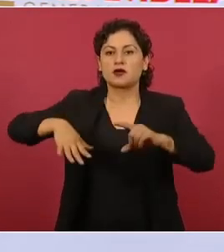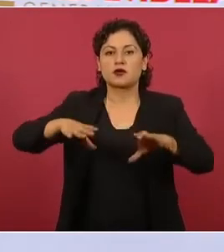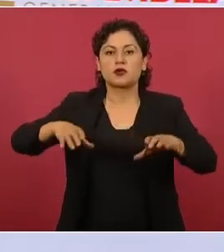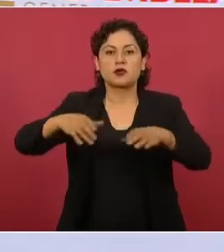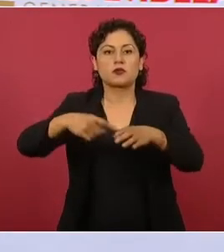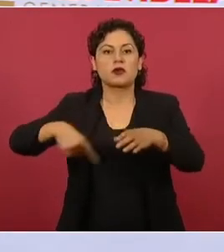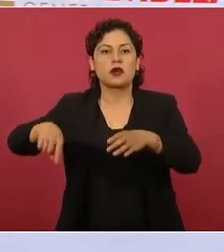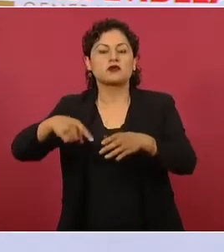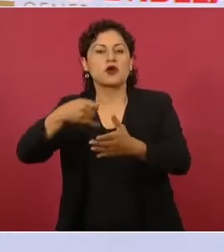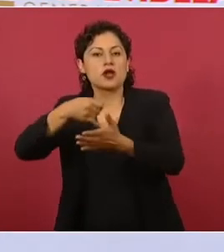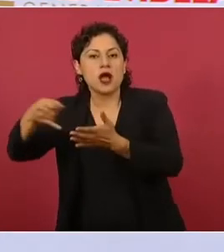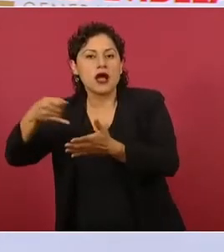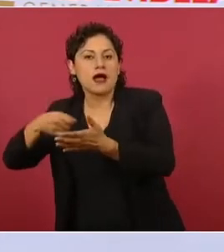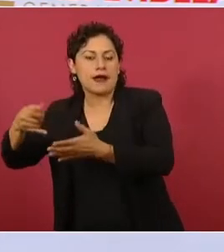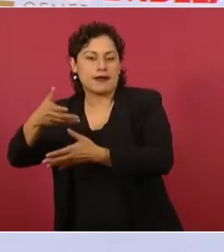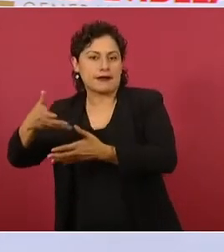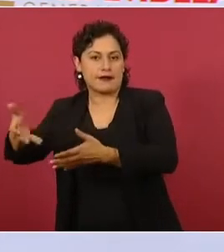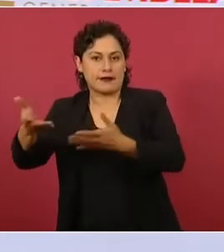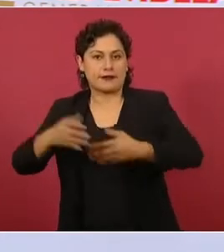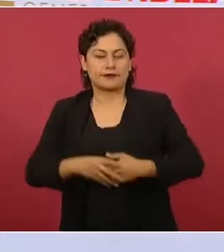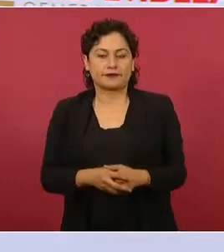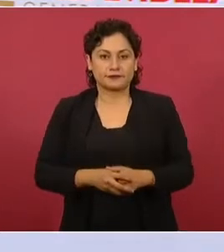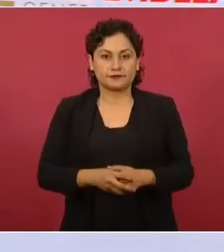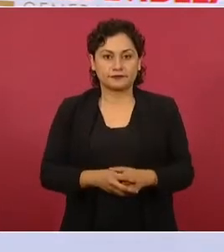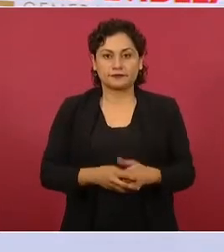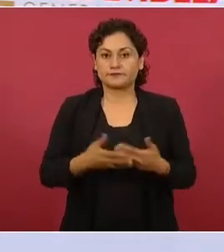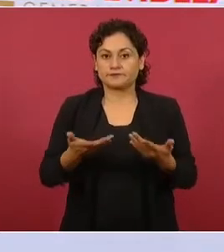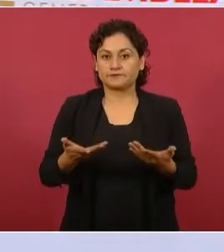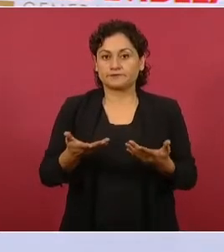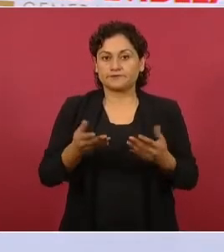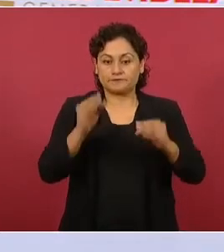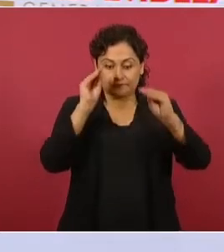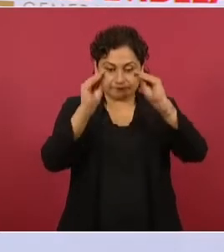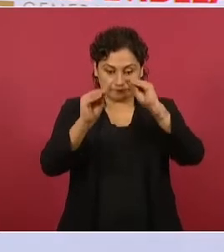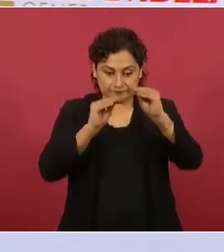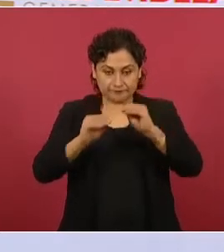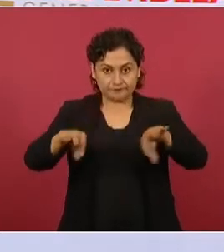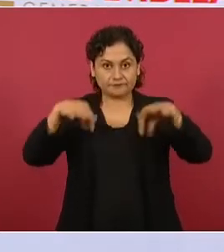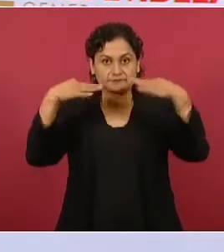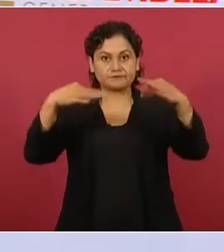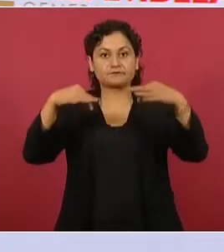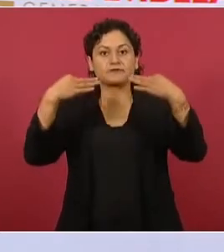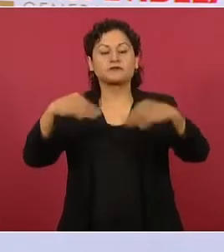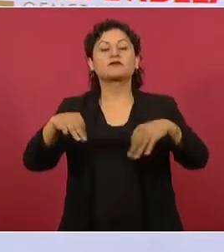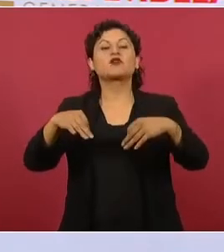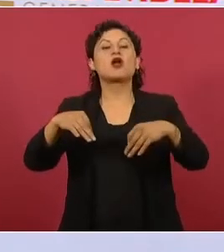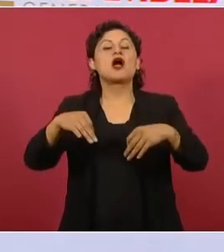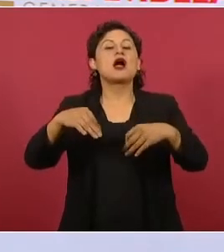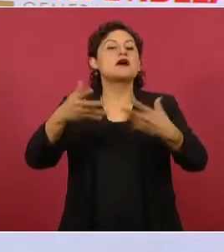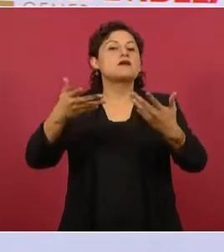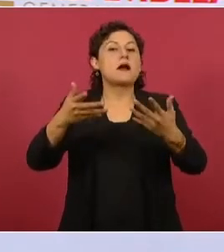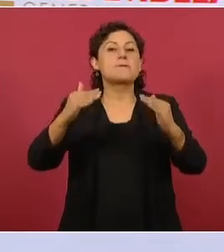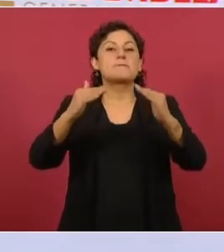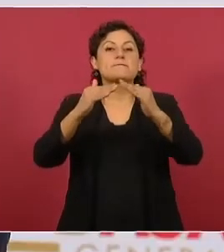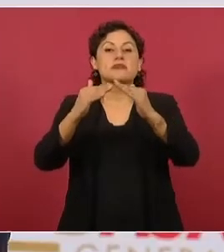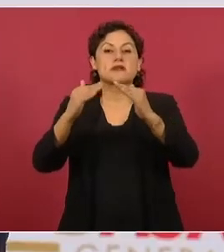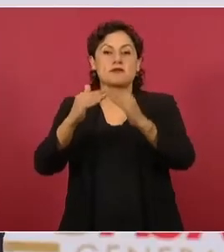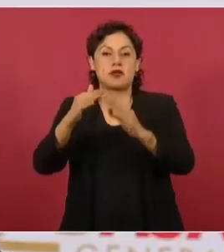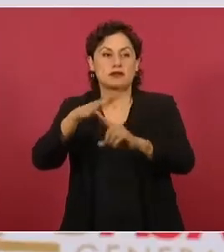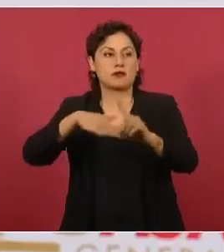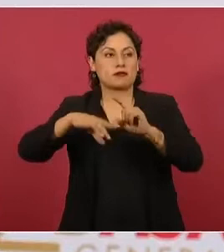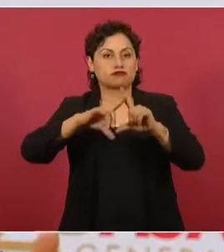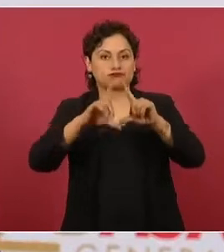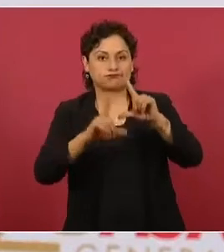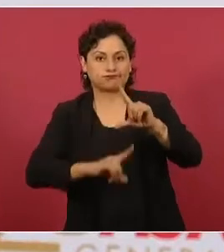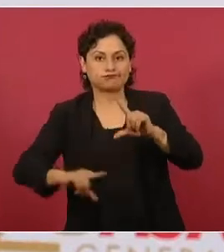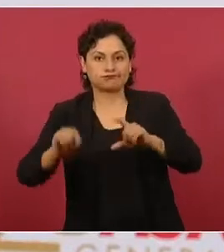Terminamos con un documento que es la Política Nacional de Vivienda, un documento muy claro, muy preciso, que